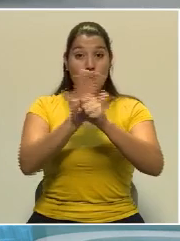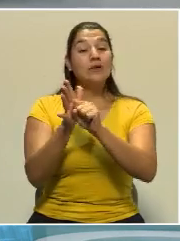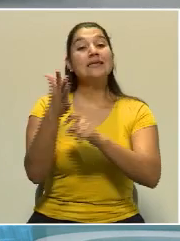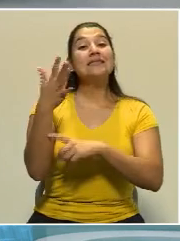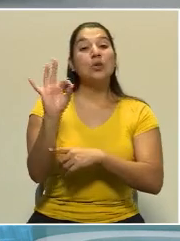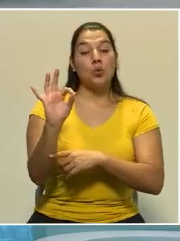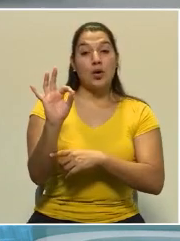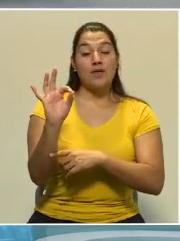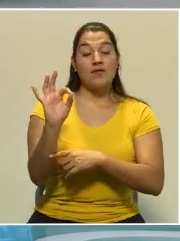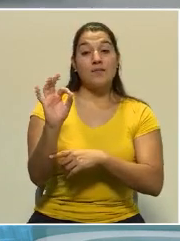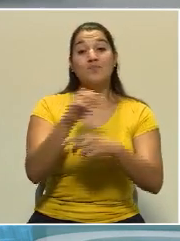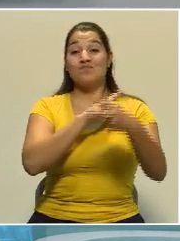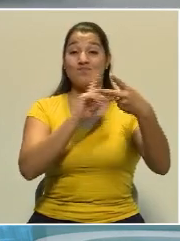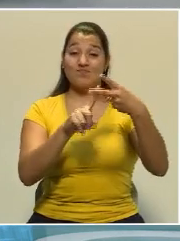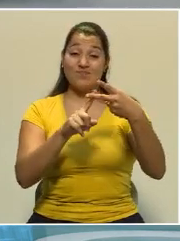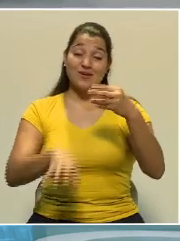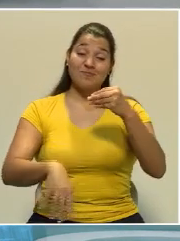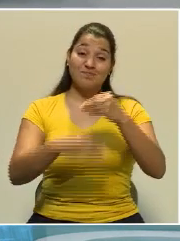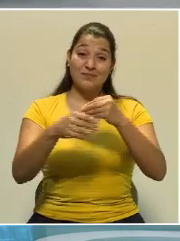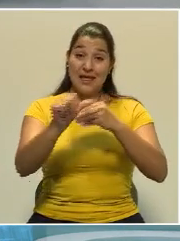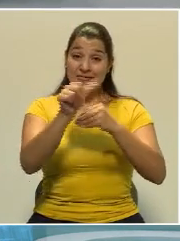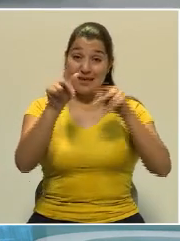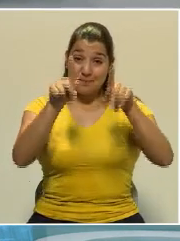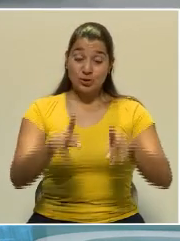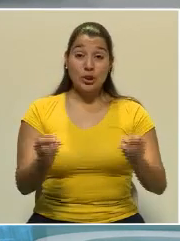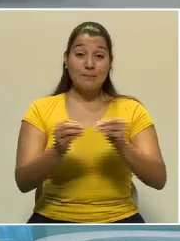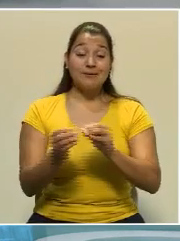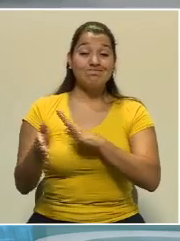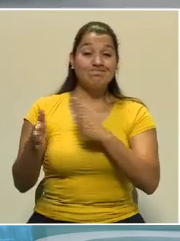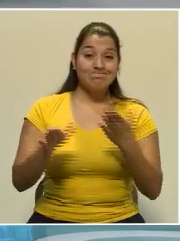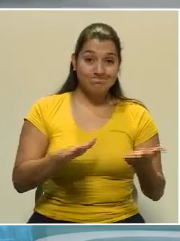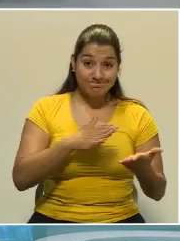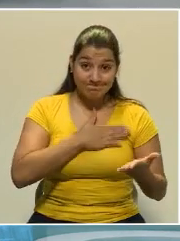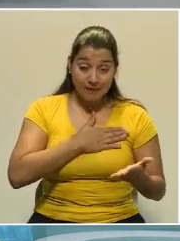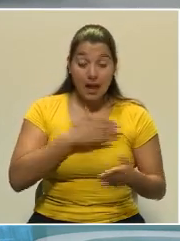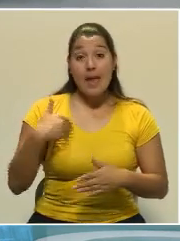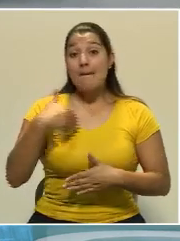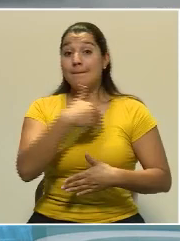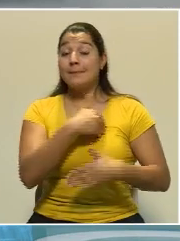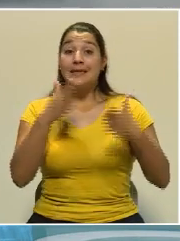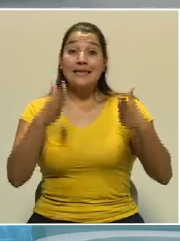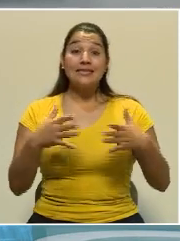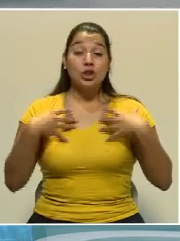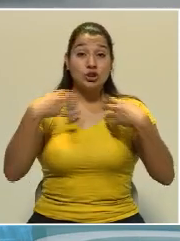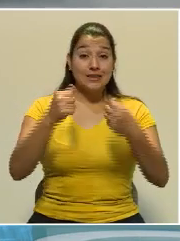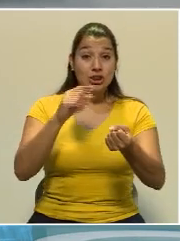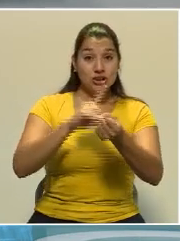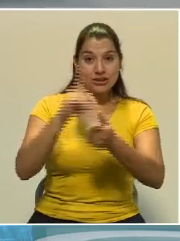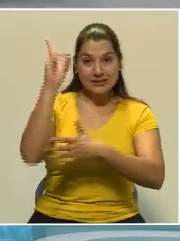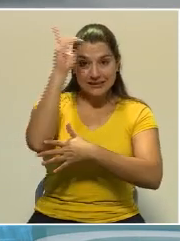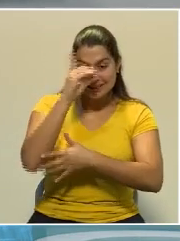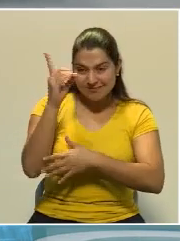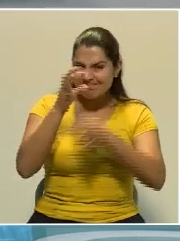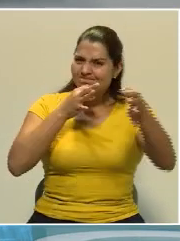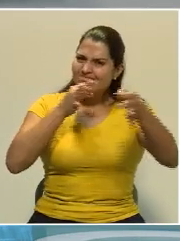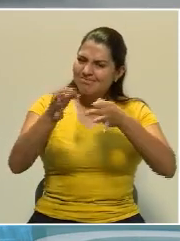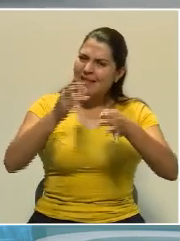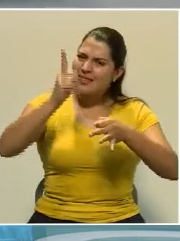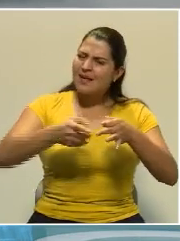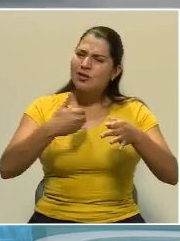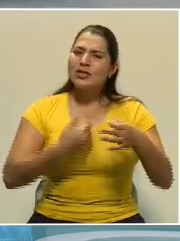COVID-19 y 10 fallecimientos. El ministro de Salud, Daniel Salas, insiste en ser responsables